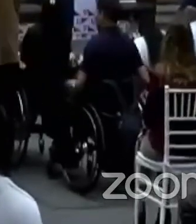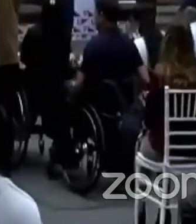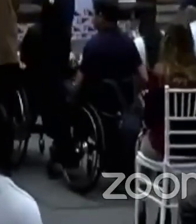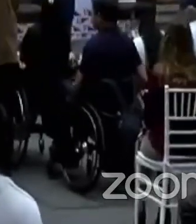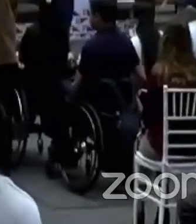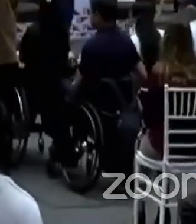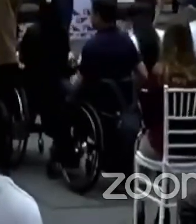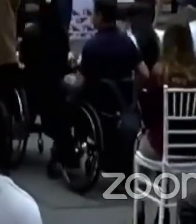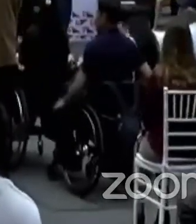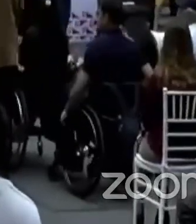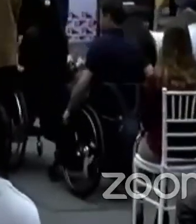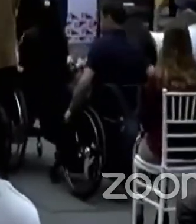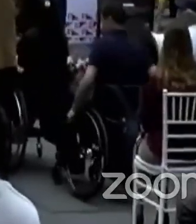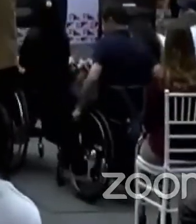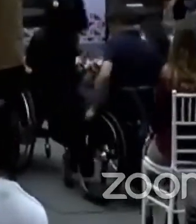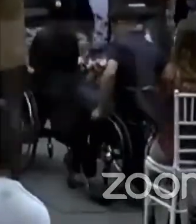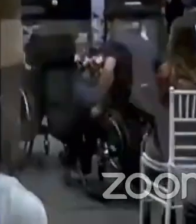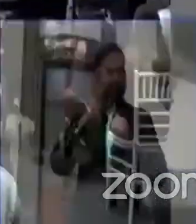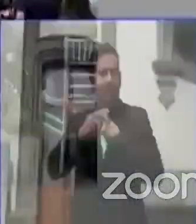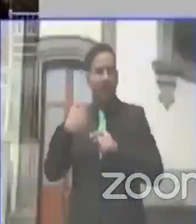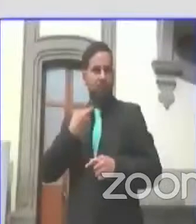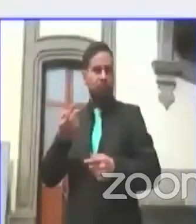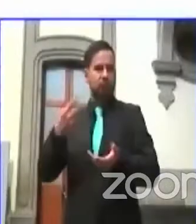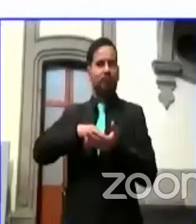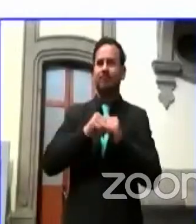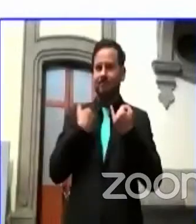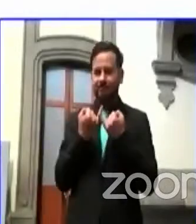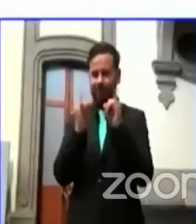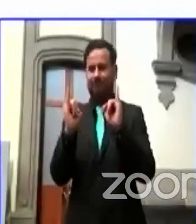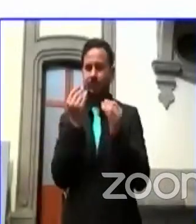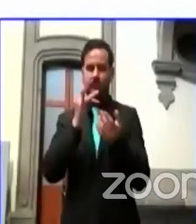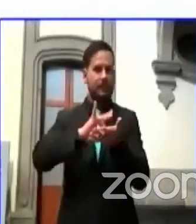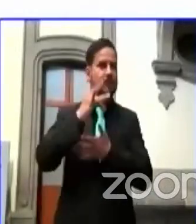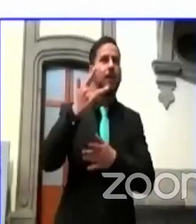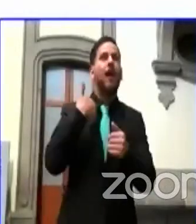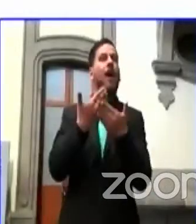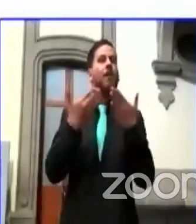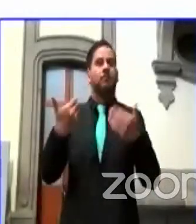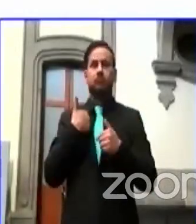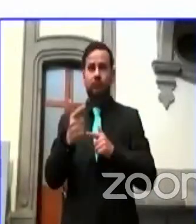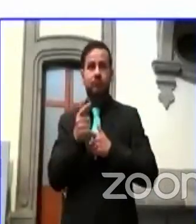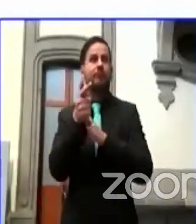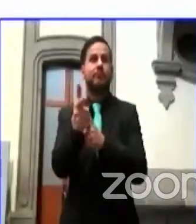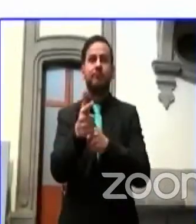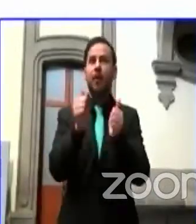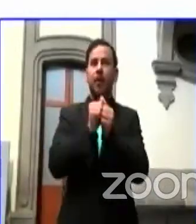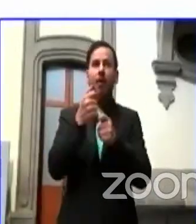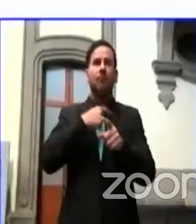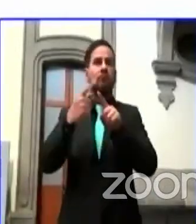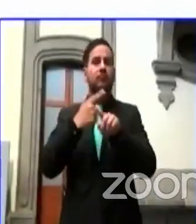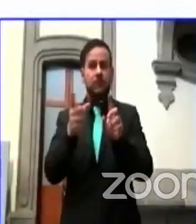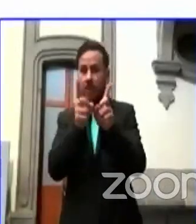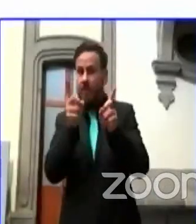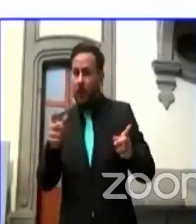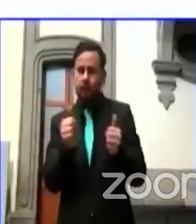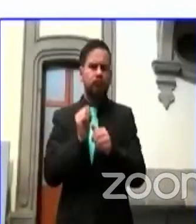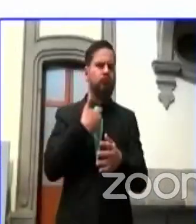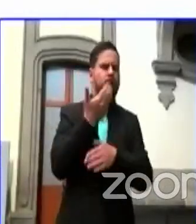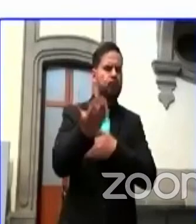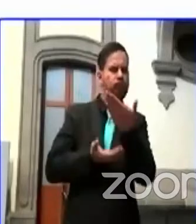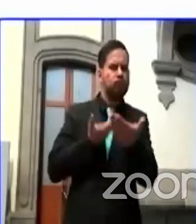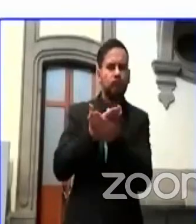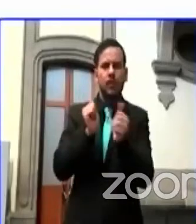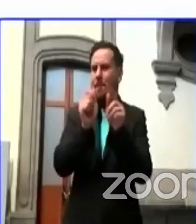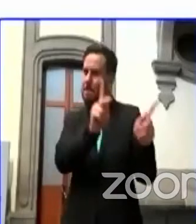su participación en este acto inaugural. Enseguida daremos inicio con el desarrollo de la presentación del